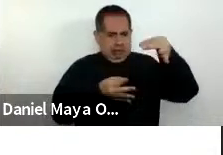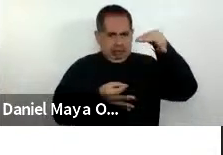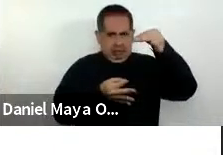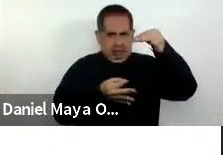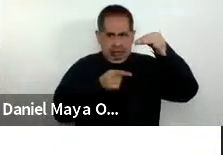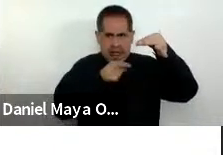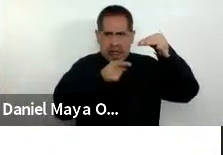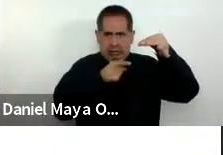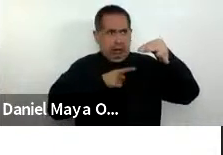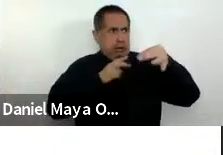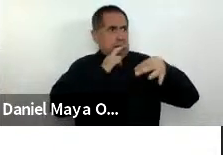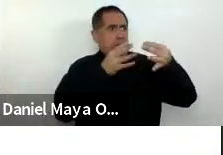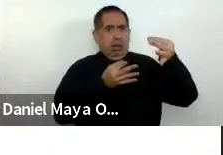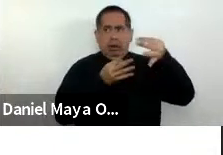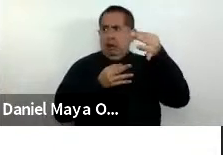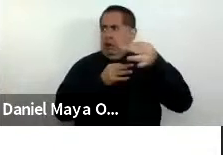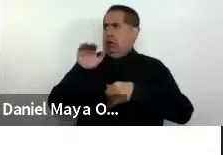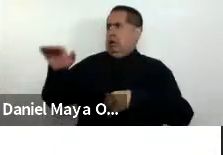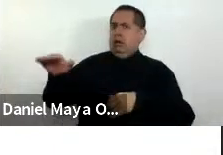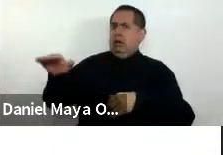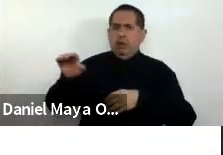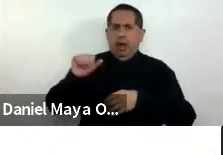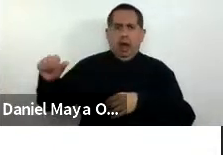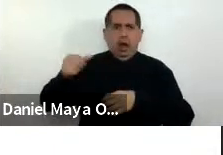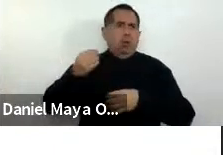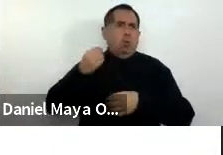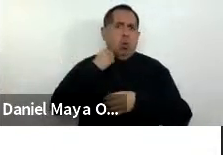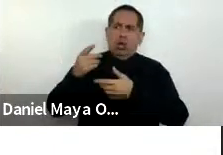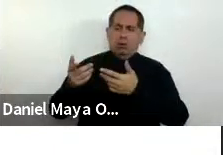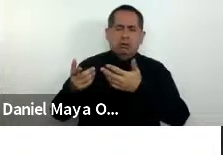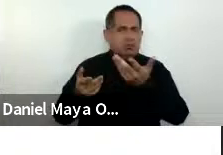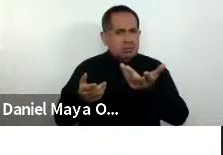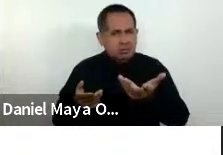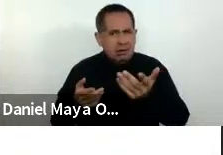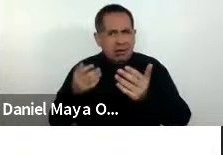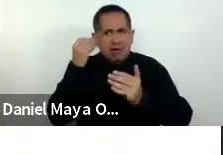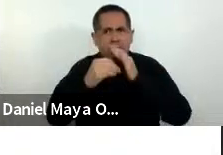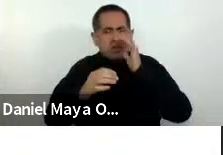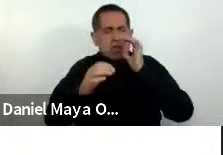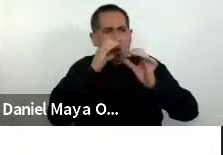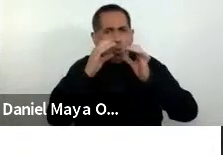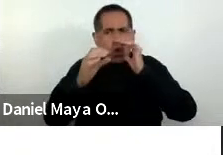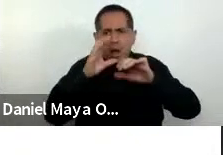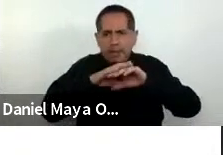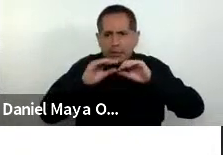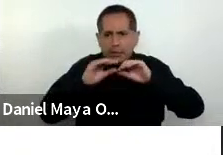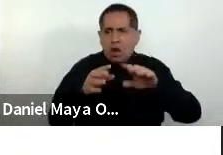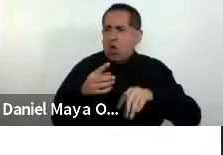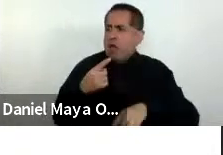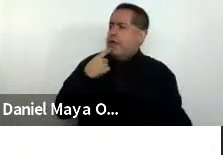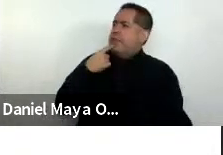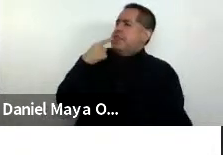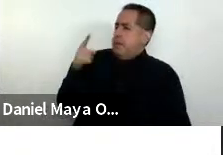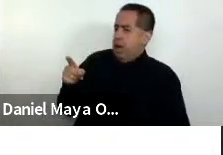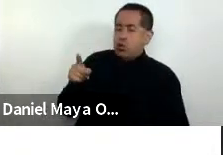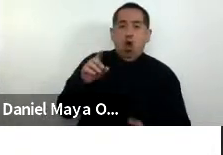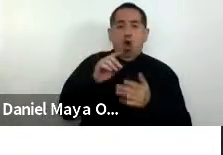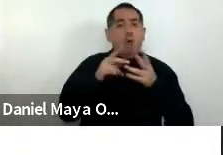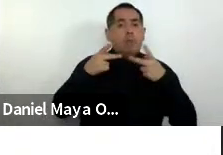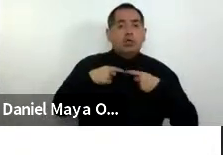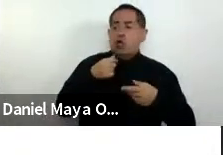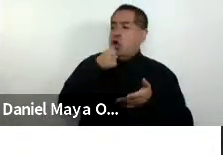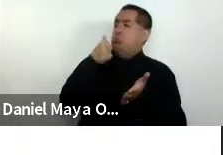que contestar la demanda. Ese es uno de los graves problemas, porque la comunicación que existe tanto en la demanda como cuando va el actuario y los